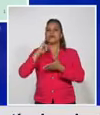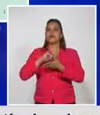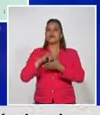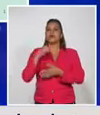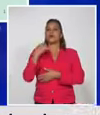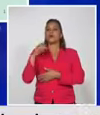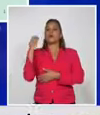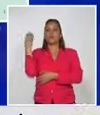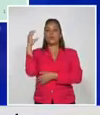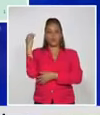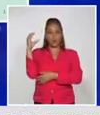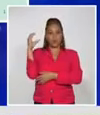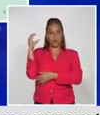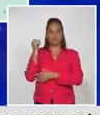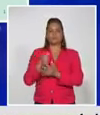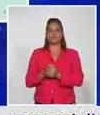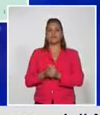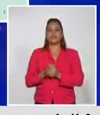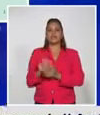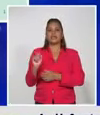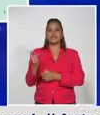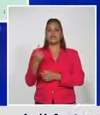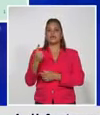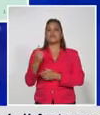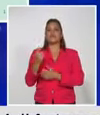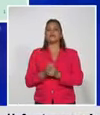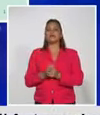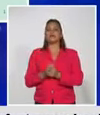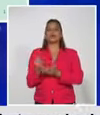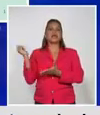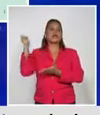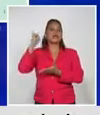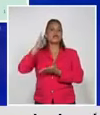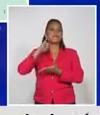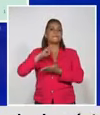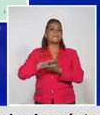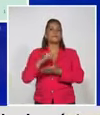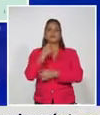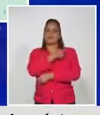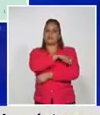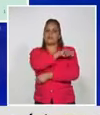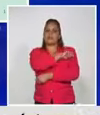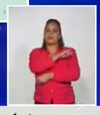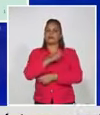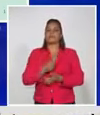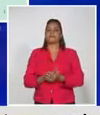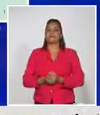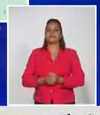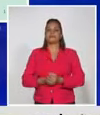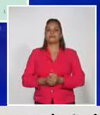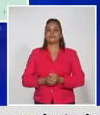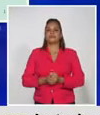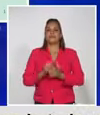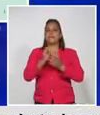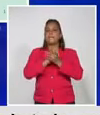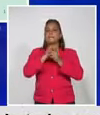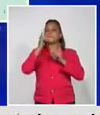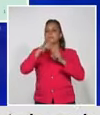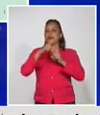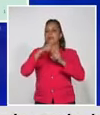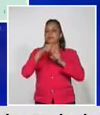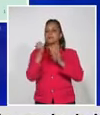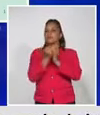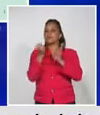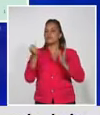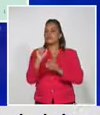el ecuatoriano, y una turista belga procedente de España. En Matanzas se confirma un